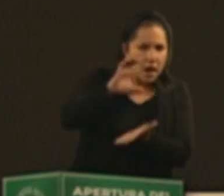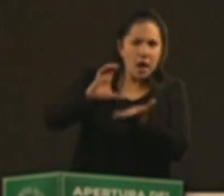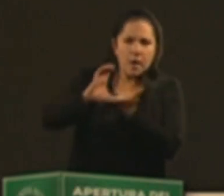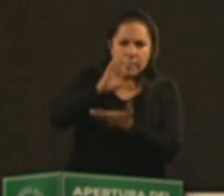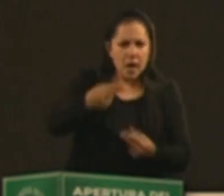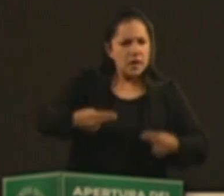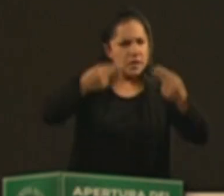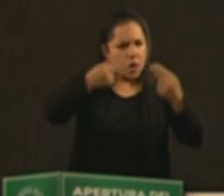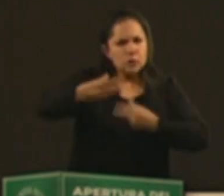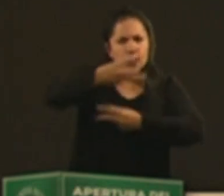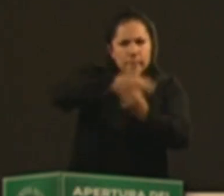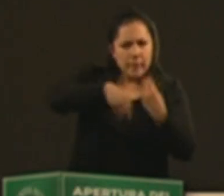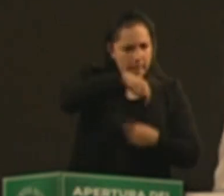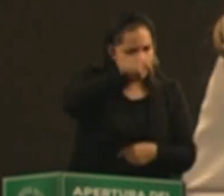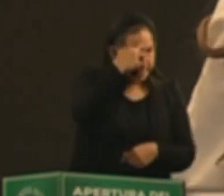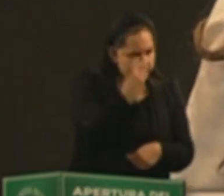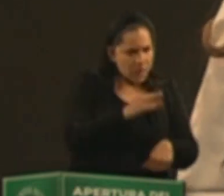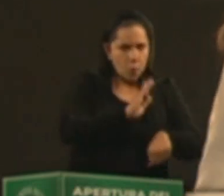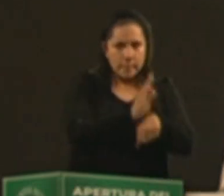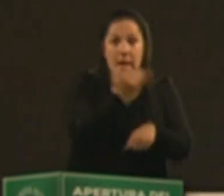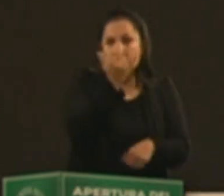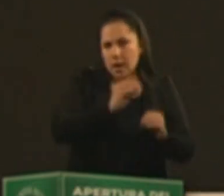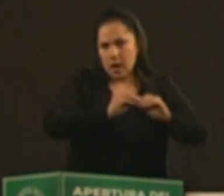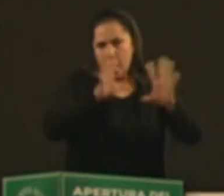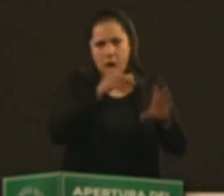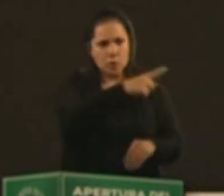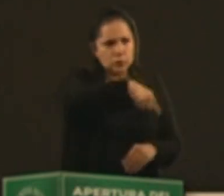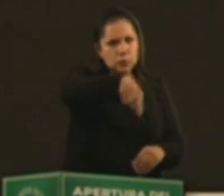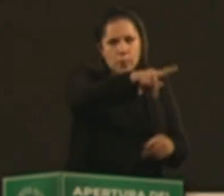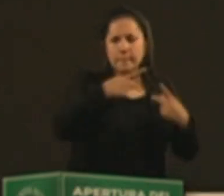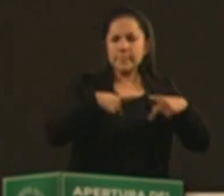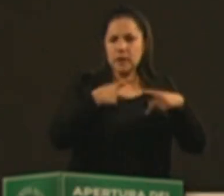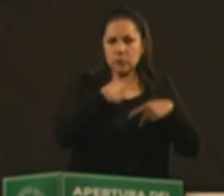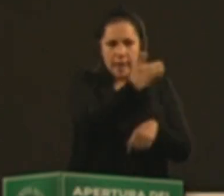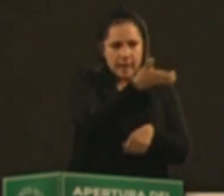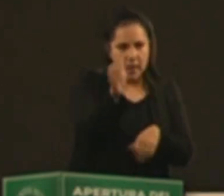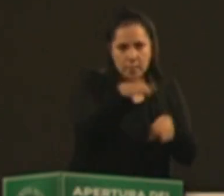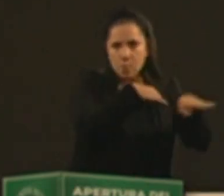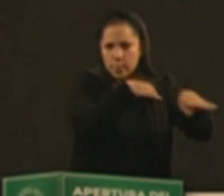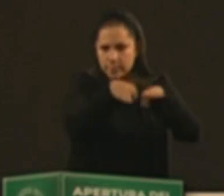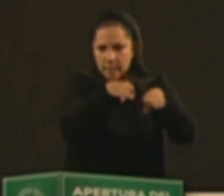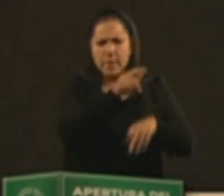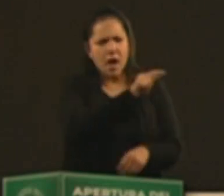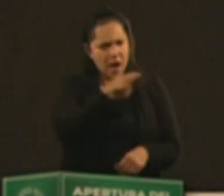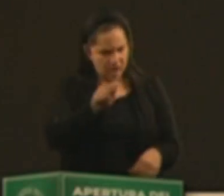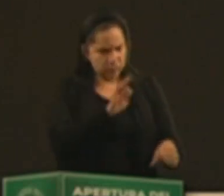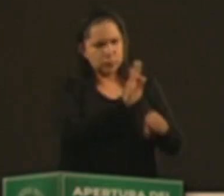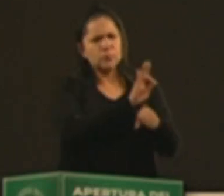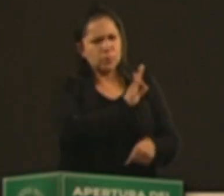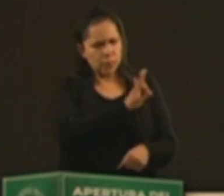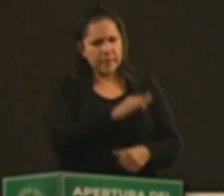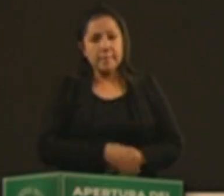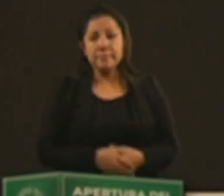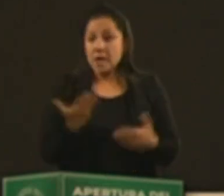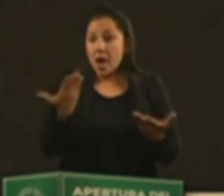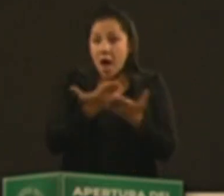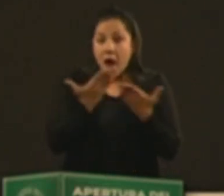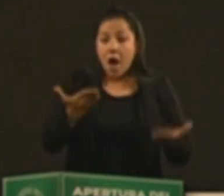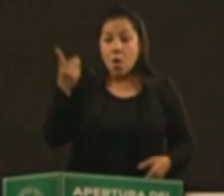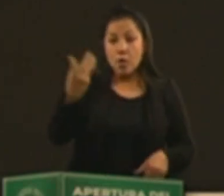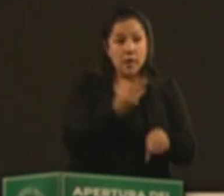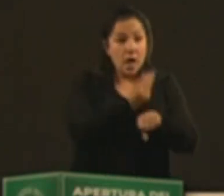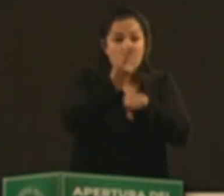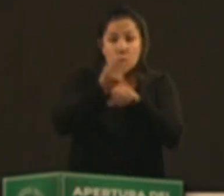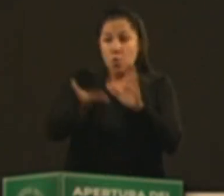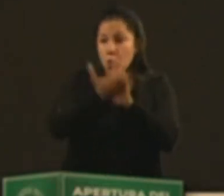nuestros productores del campo. Porque frente al despilfarro de más de 600 mil millones de pesos por la construcción del